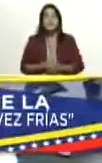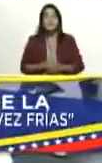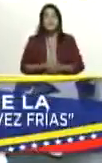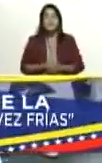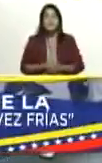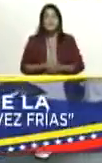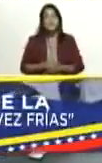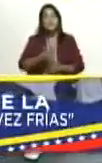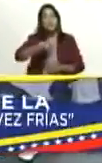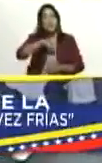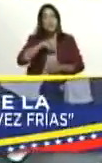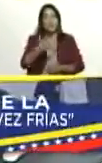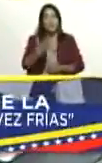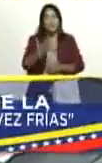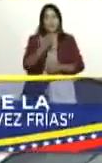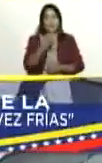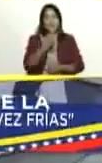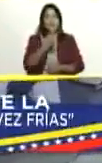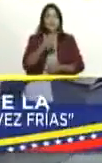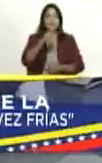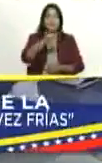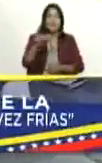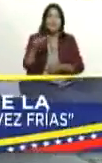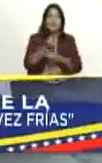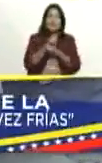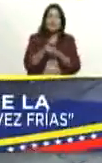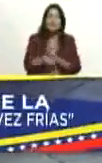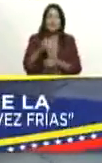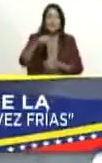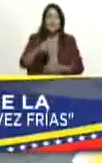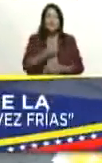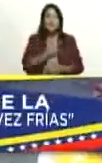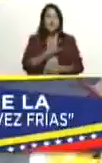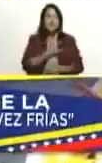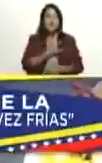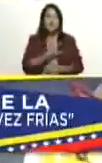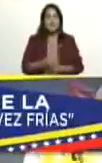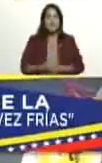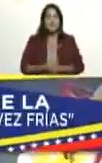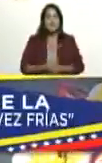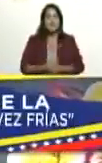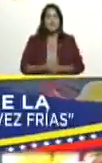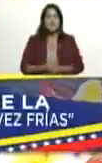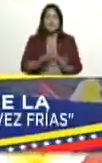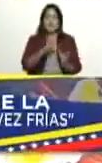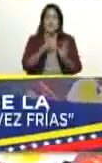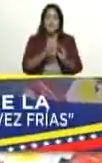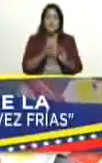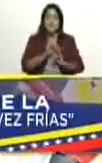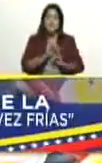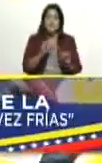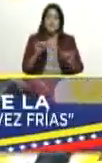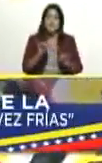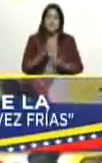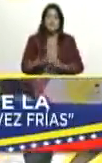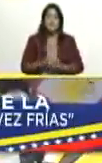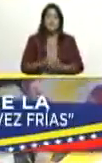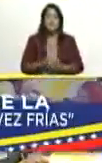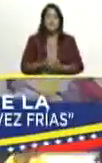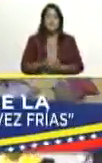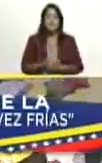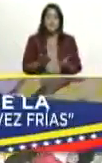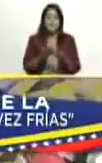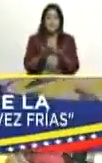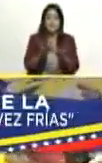Eso somos las y los egresados de esta universidad. Culmino este discurso asegurándole,